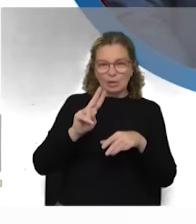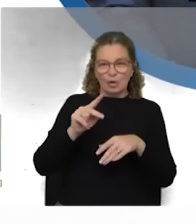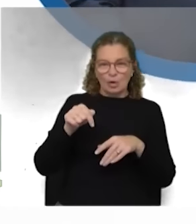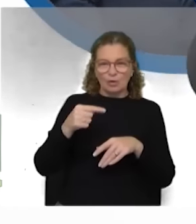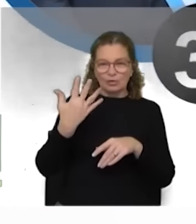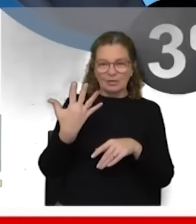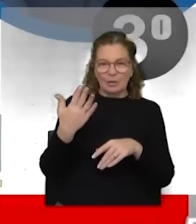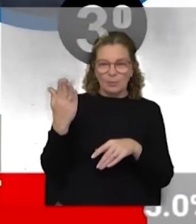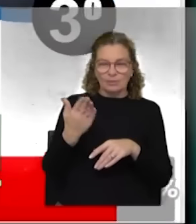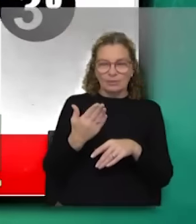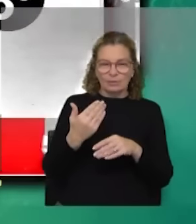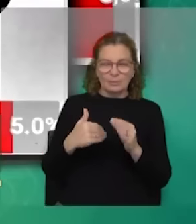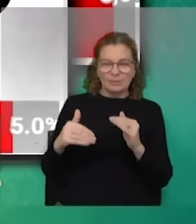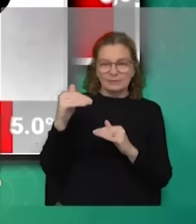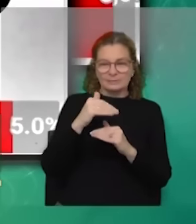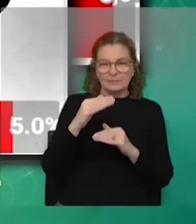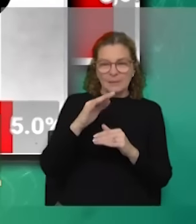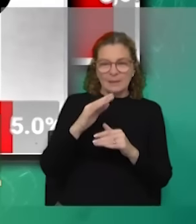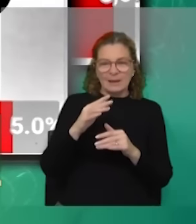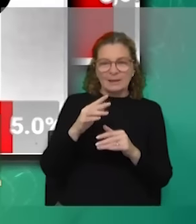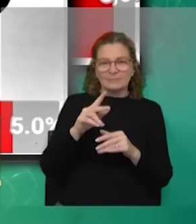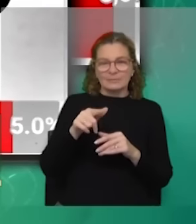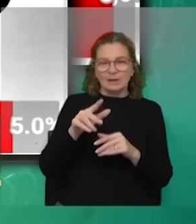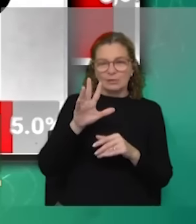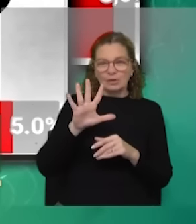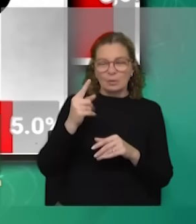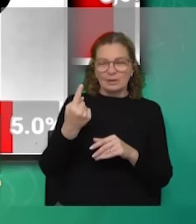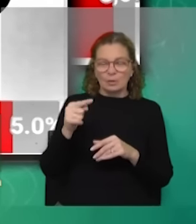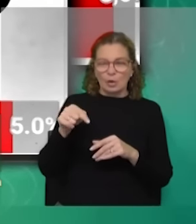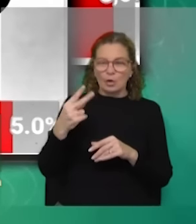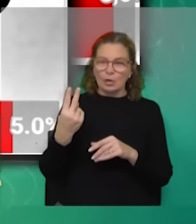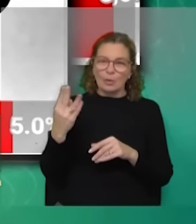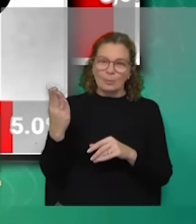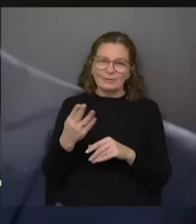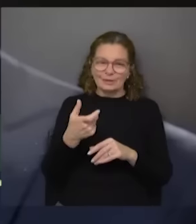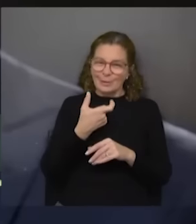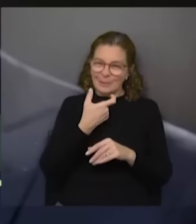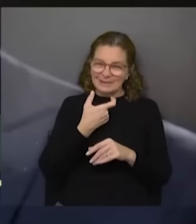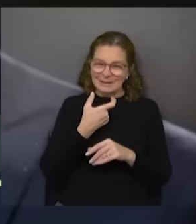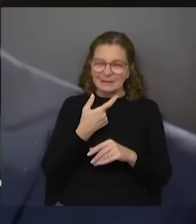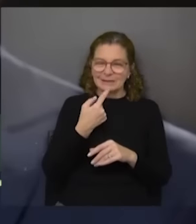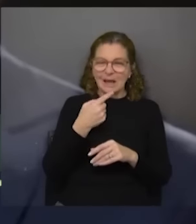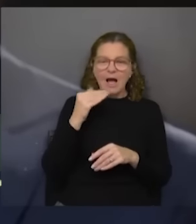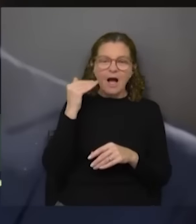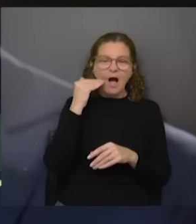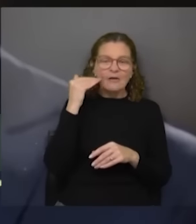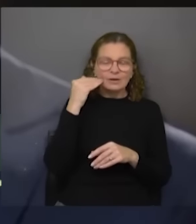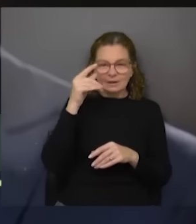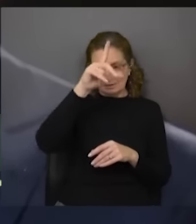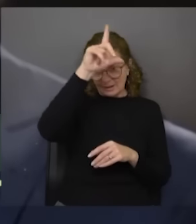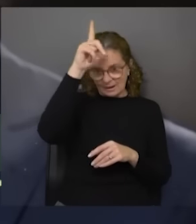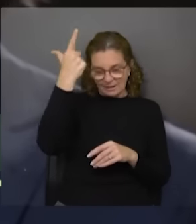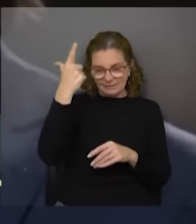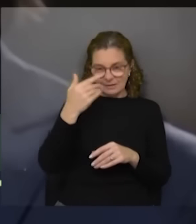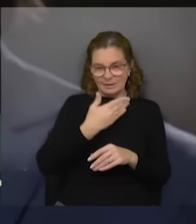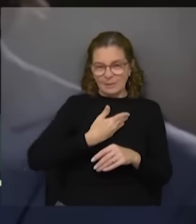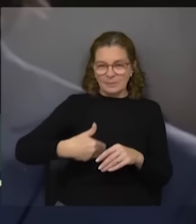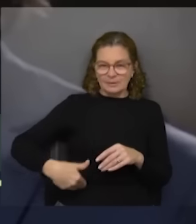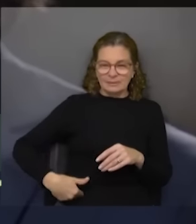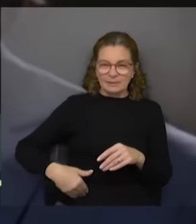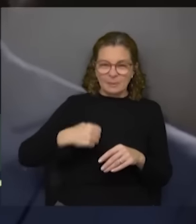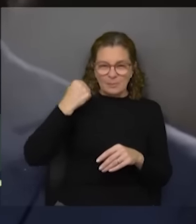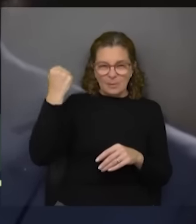y por encima del argentino Javier Miley que cosechó 51,2 de simpatías en abril la calle se convirtió en el presidente más